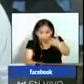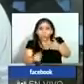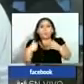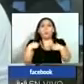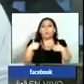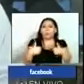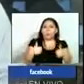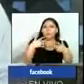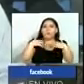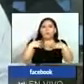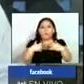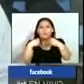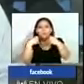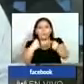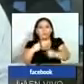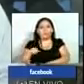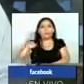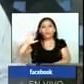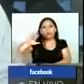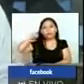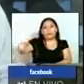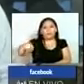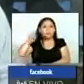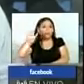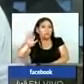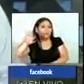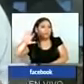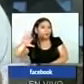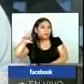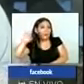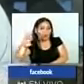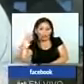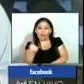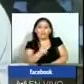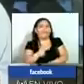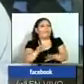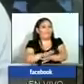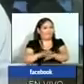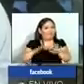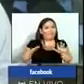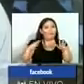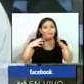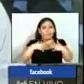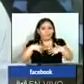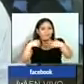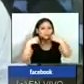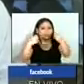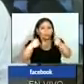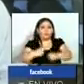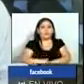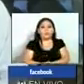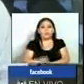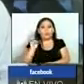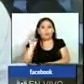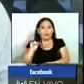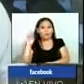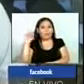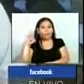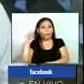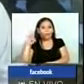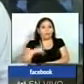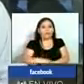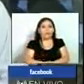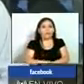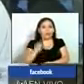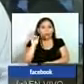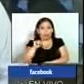De los recuperados Son 5.454 Personas Que han vencido Al coronavirus En Bolivia Lo